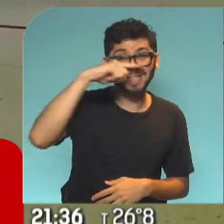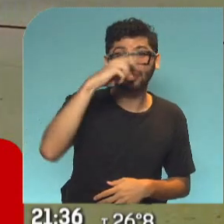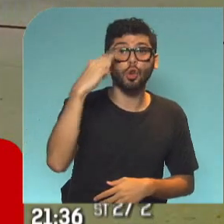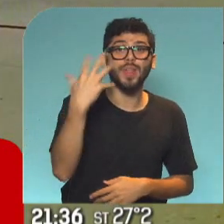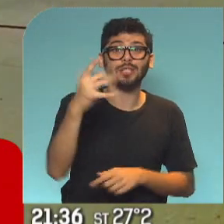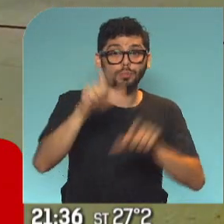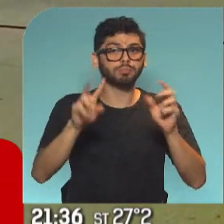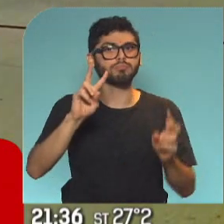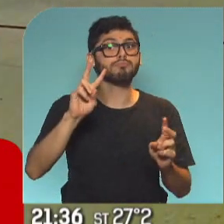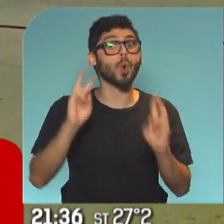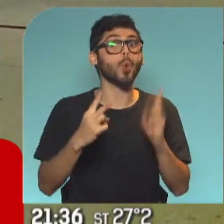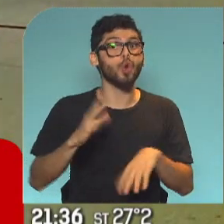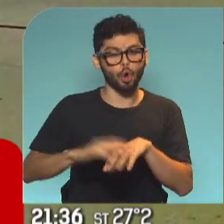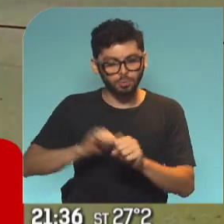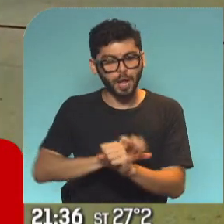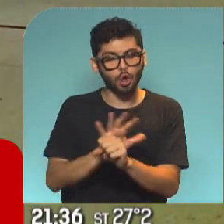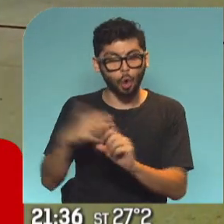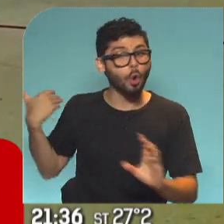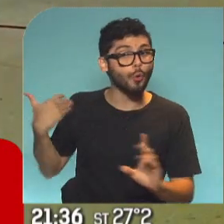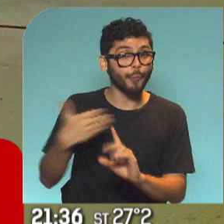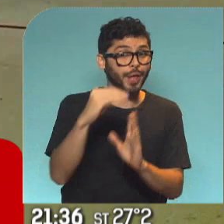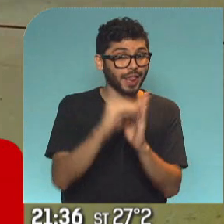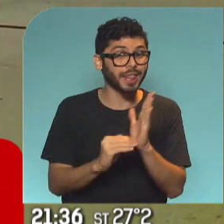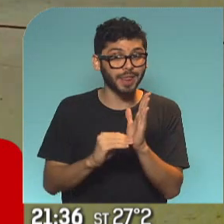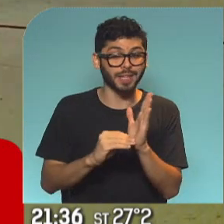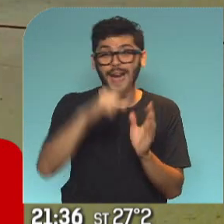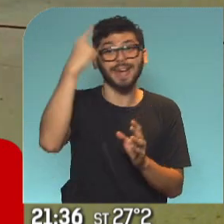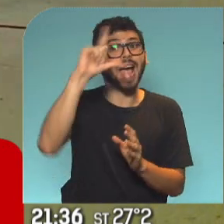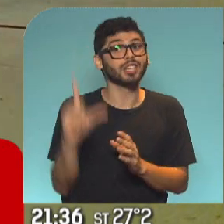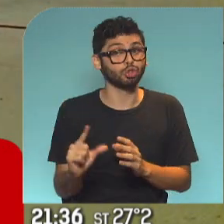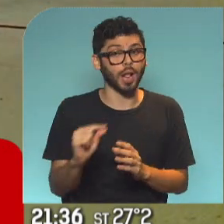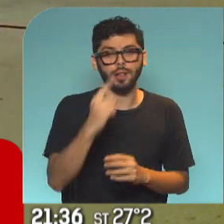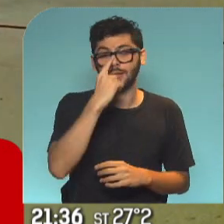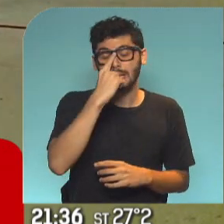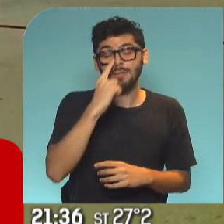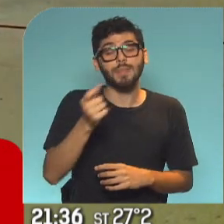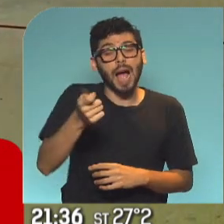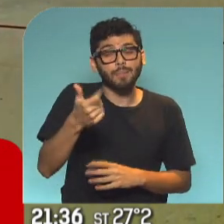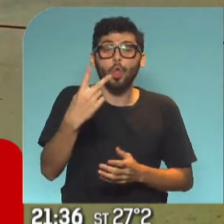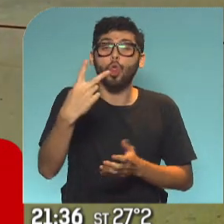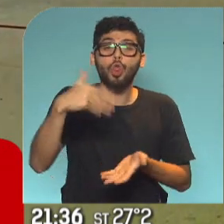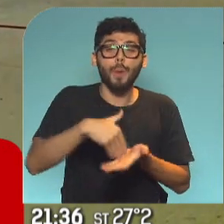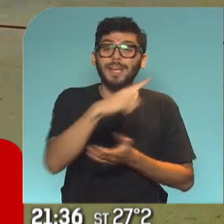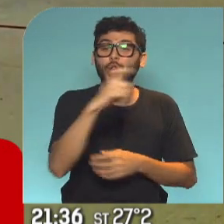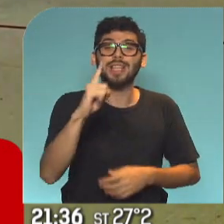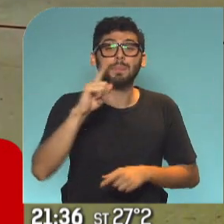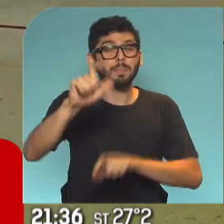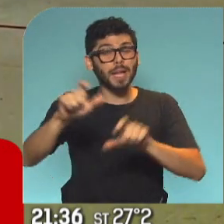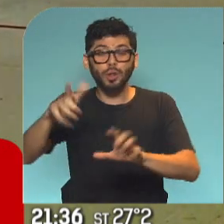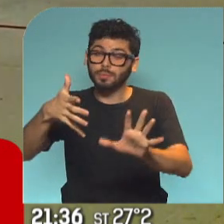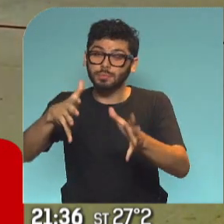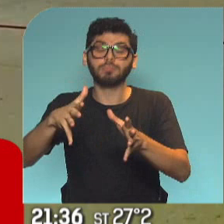51.795 fallecimientos registrados de manera oficial a nivel nacional y casi 2.100.000 personas